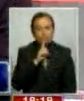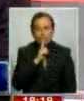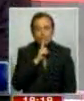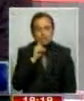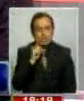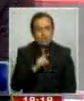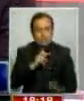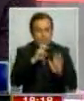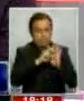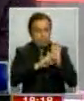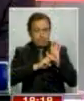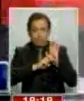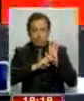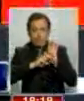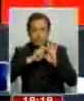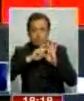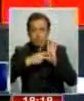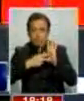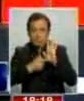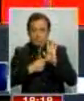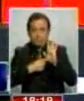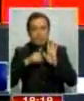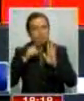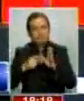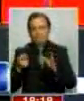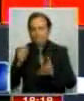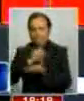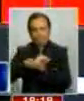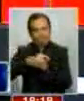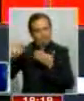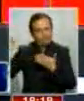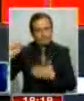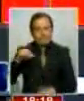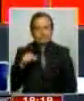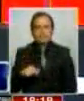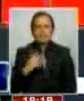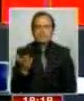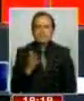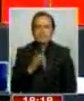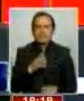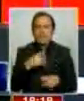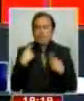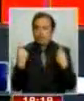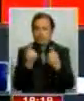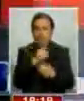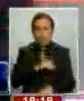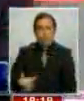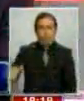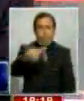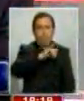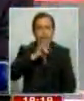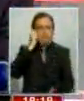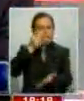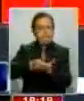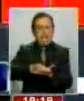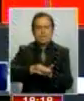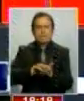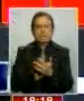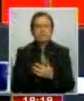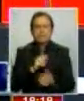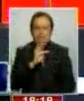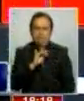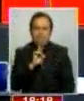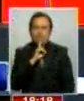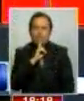el proyecto de ley de reforma tributaria. Ministro, pero yo veo que están pagando justo por pecadores, porque el que efectivamente usaba el FUD